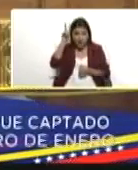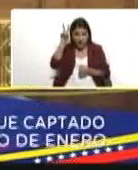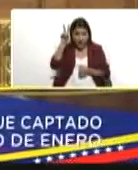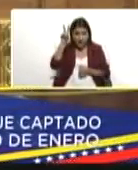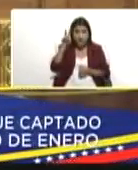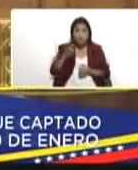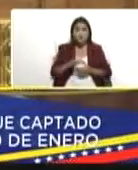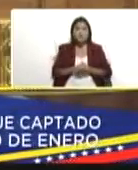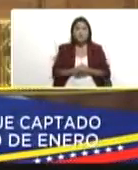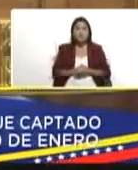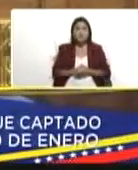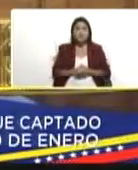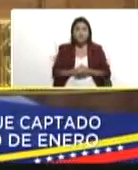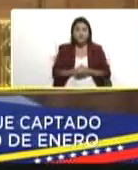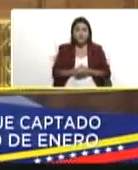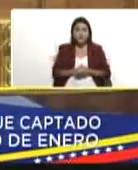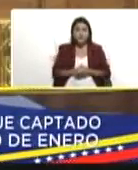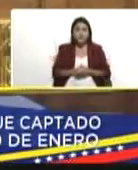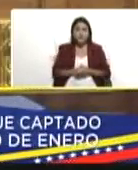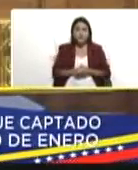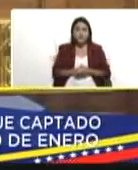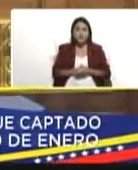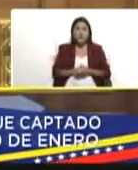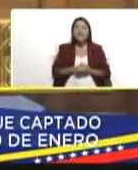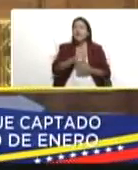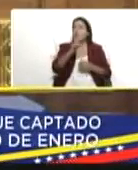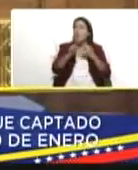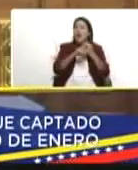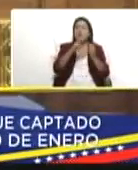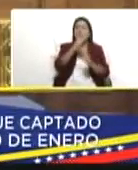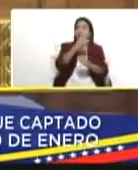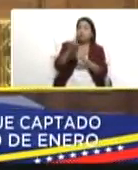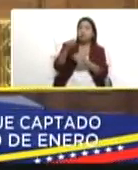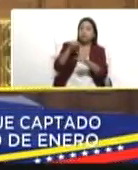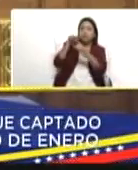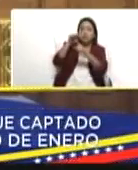Zamora como le hicieron Antonio José de